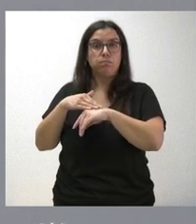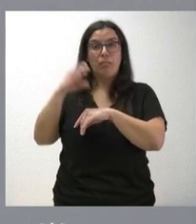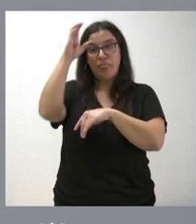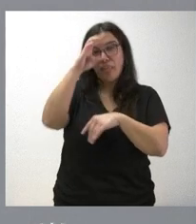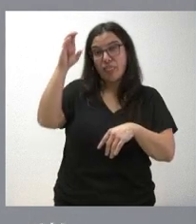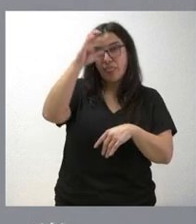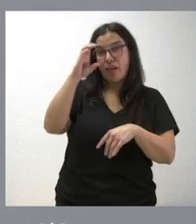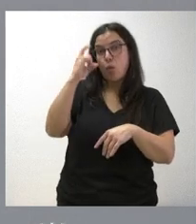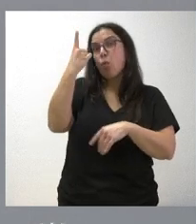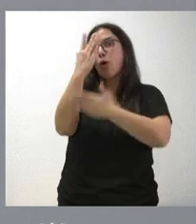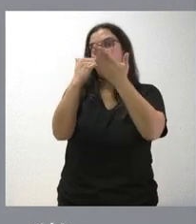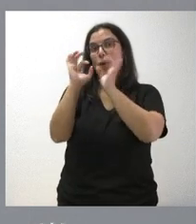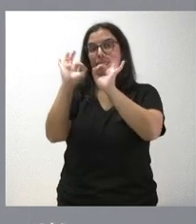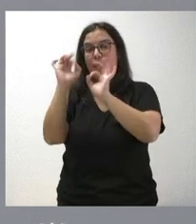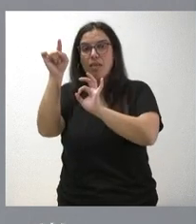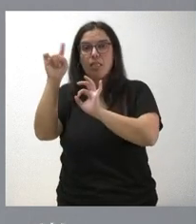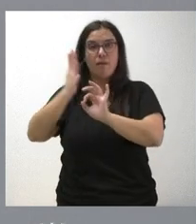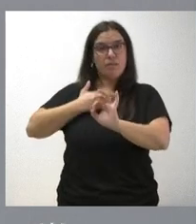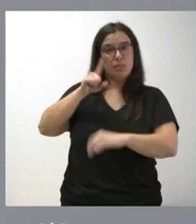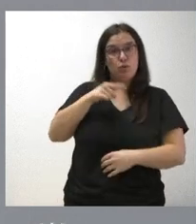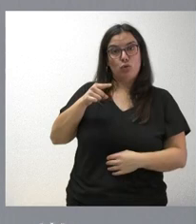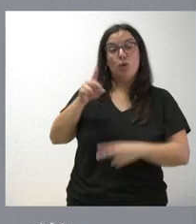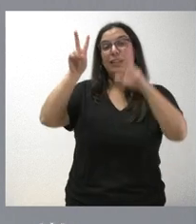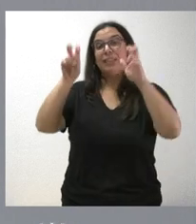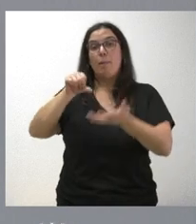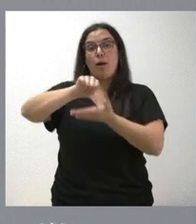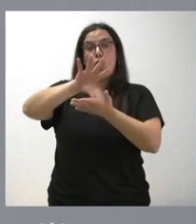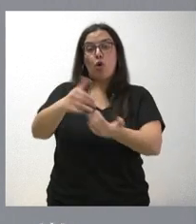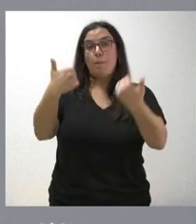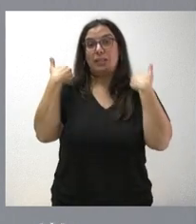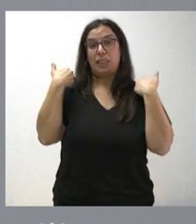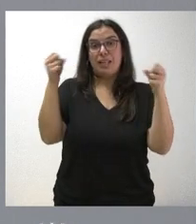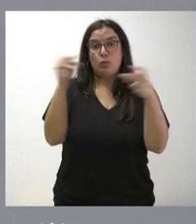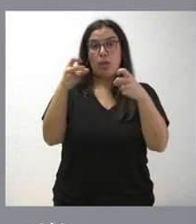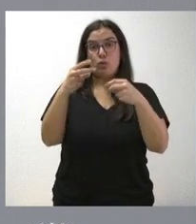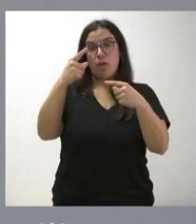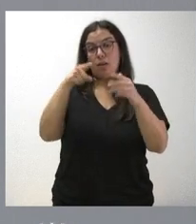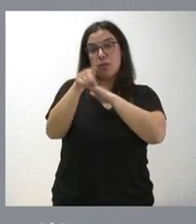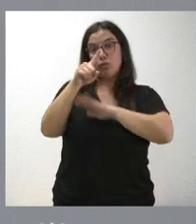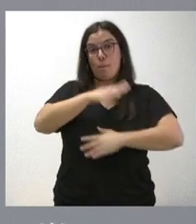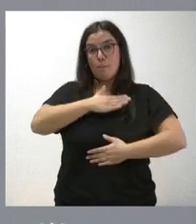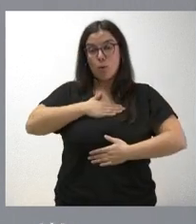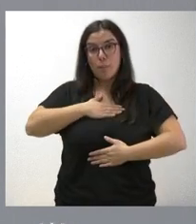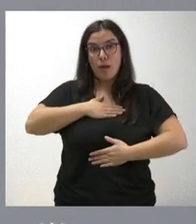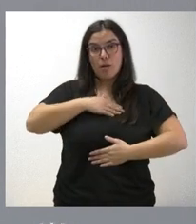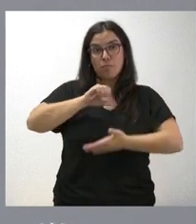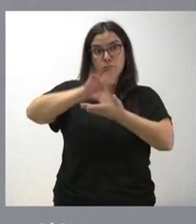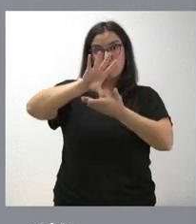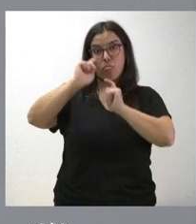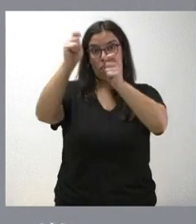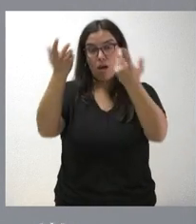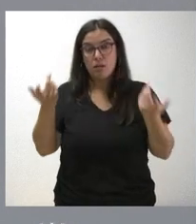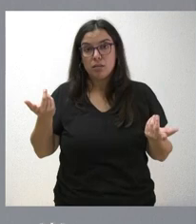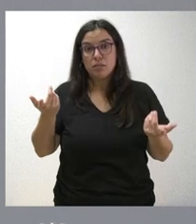una comunidad Autónoma lo del traspaso de las competencias de la seguridad social lo de la